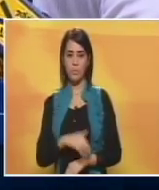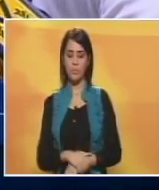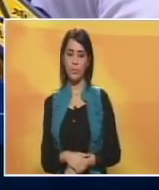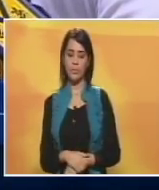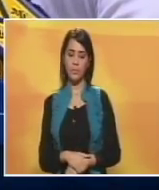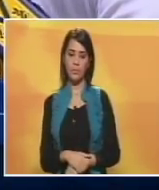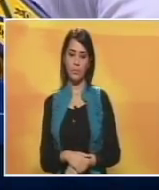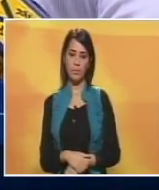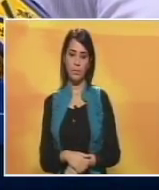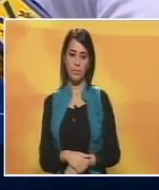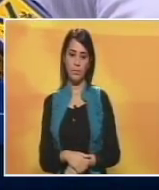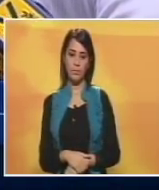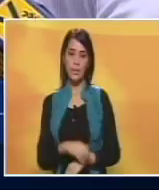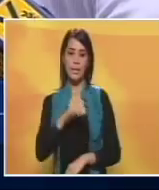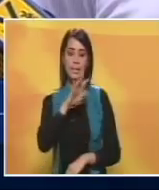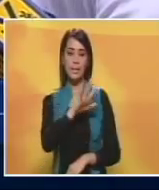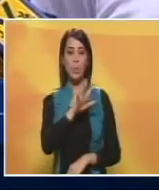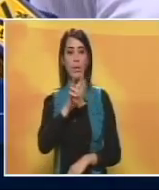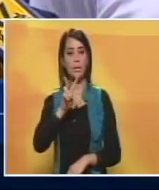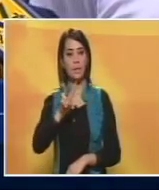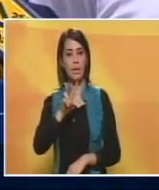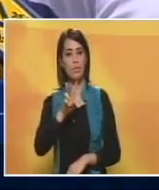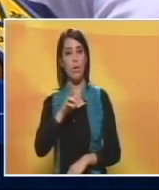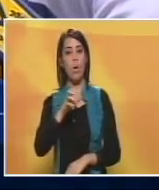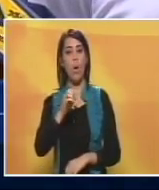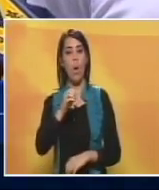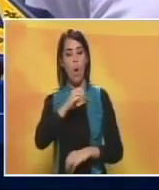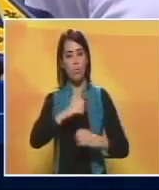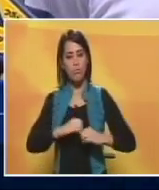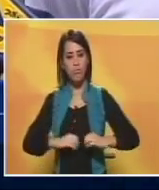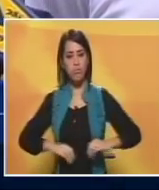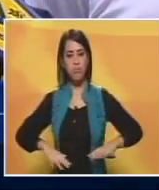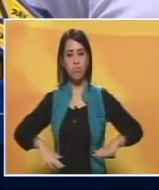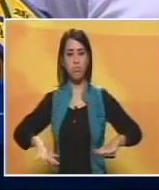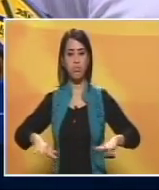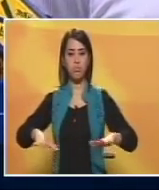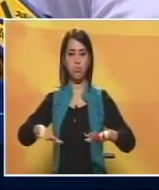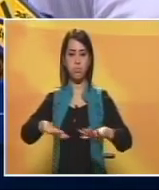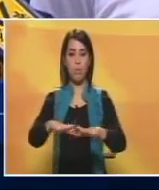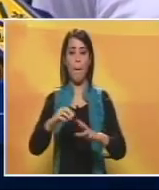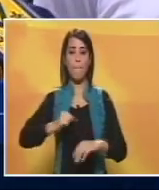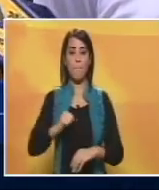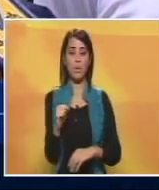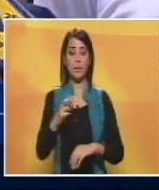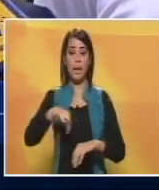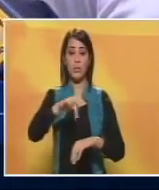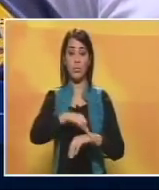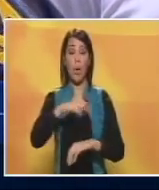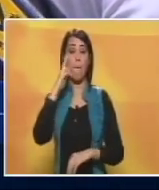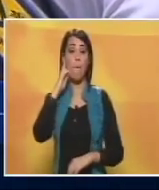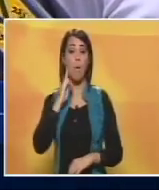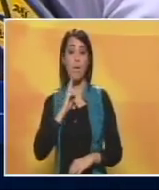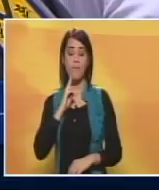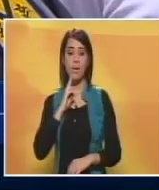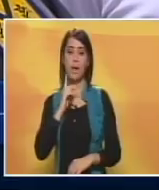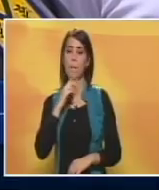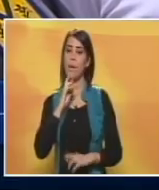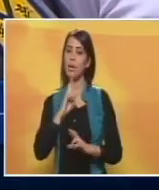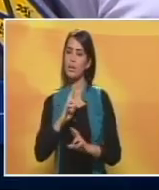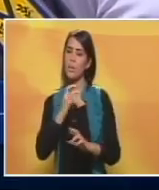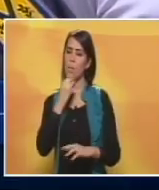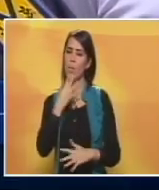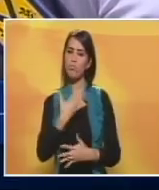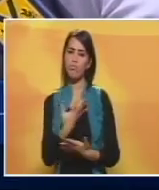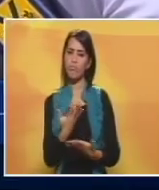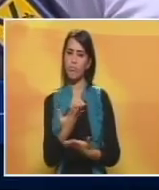Casona, 52 funcionarias y funcionarias de la Policía Nacional Bolivariana, en forma permanente, para dar una respuesta más